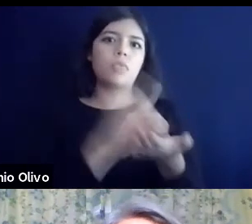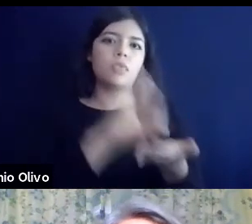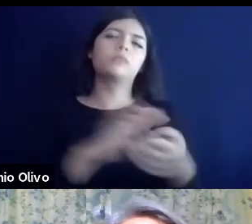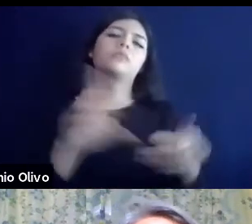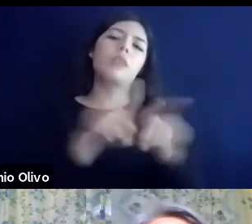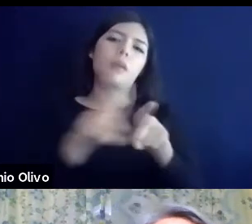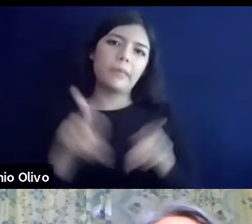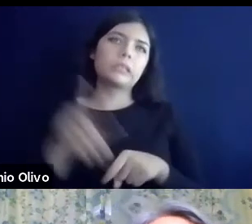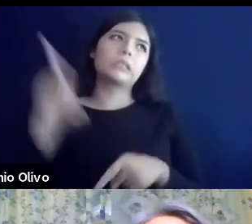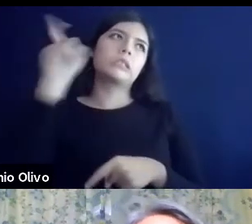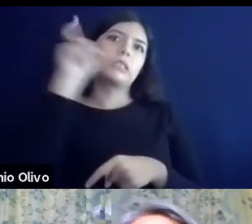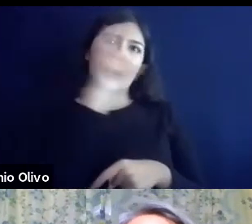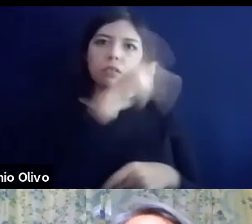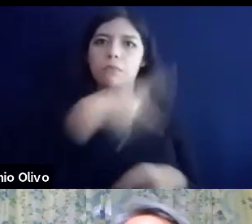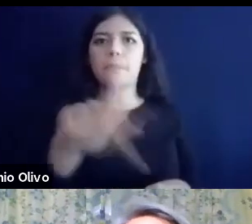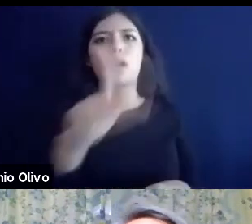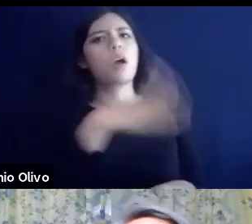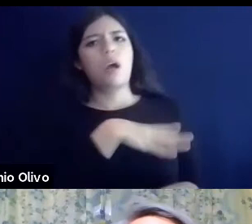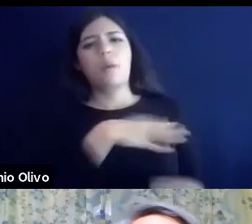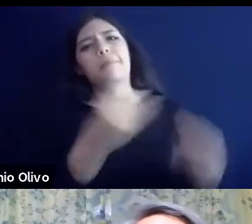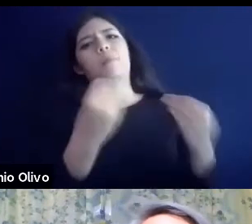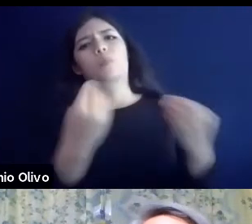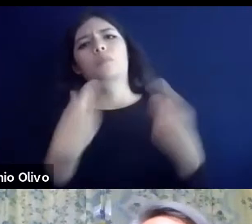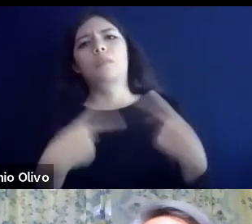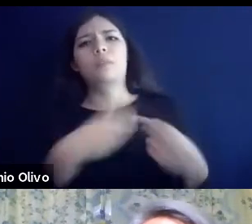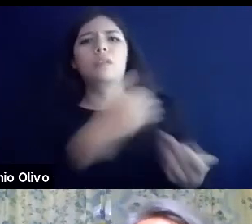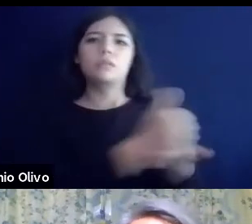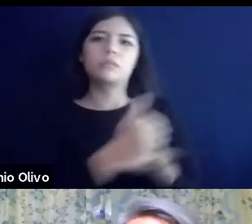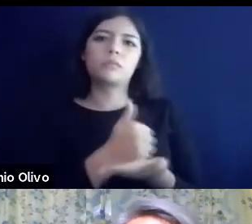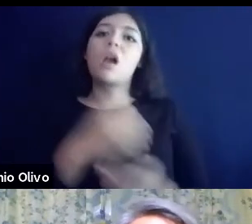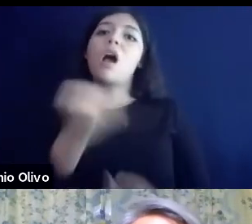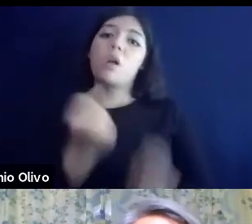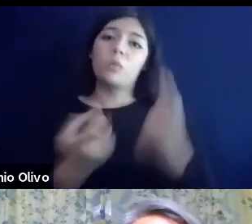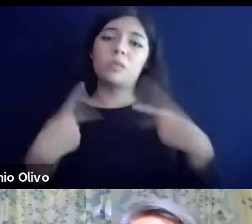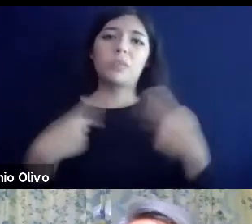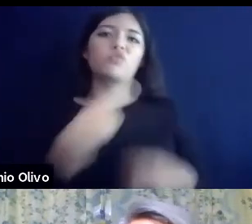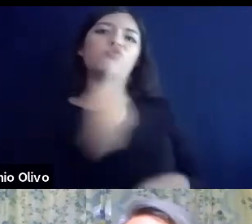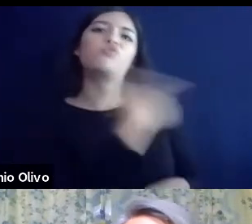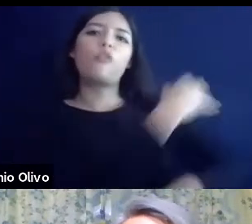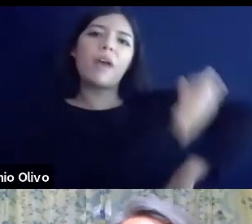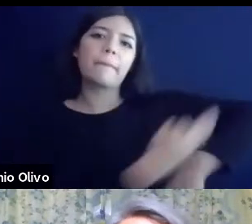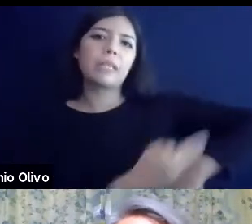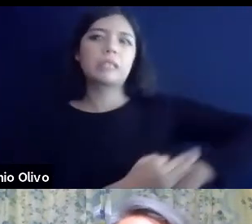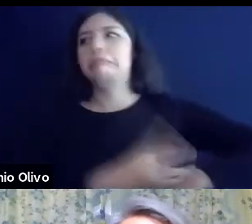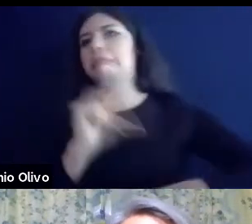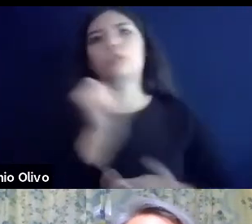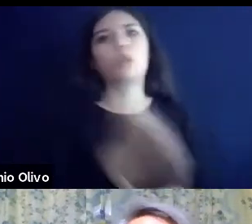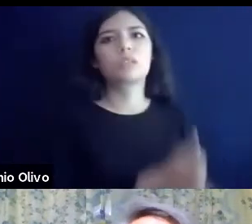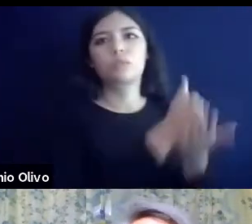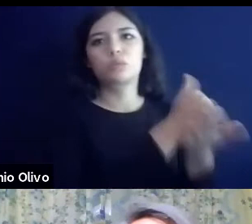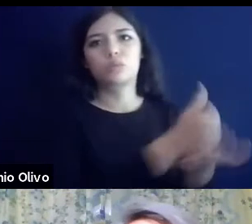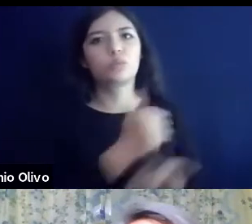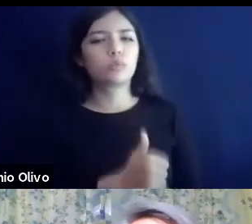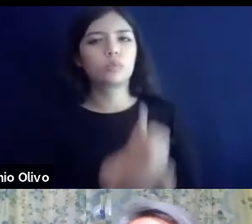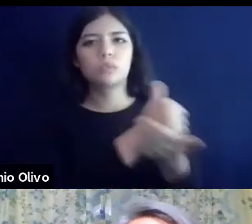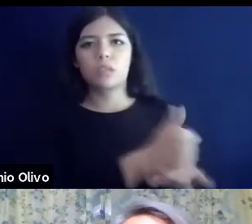de la accesibilidad, los apoyos que te den, pues la familia no es tan presente, por lo menos en mi caso, ¿no? No